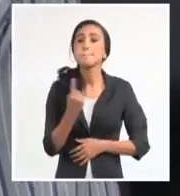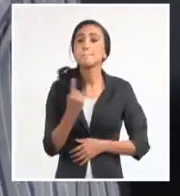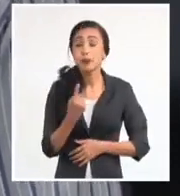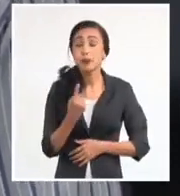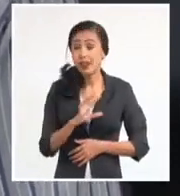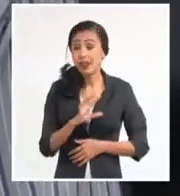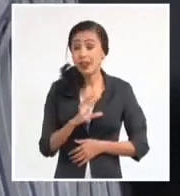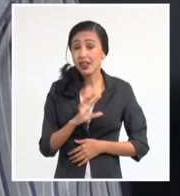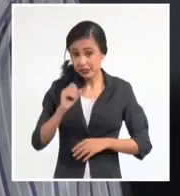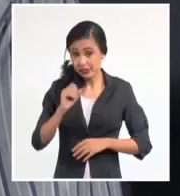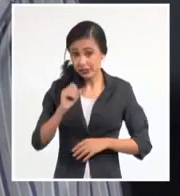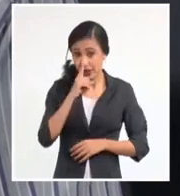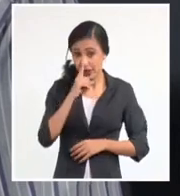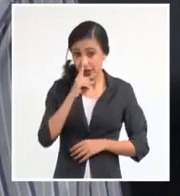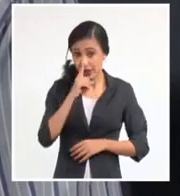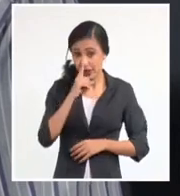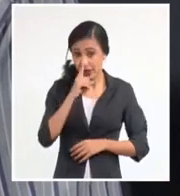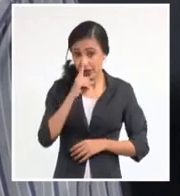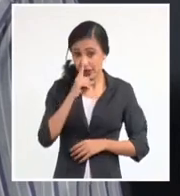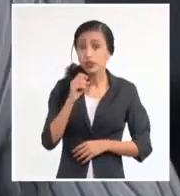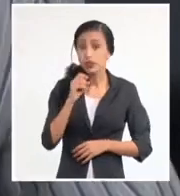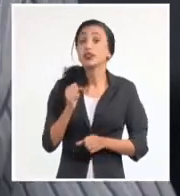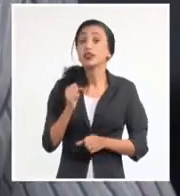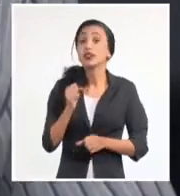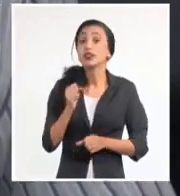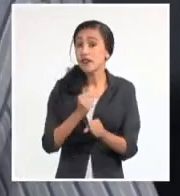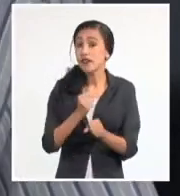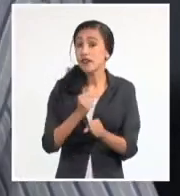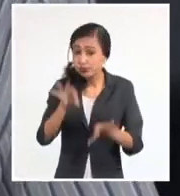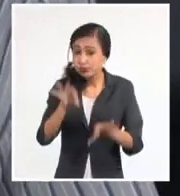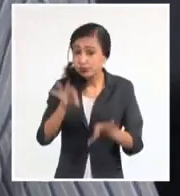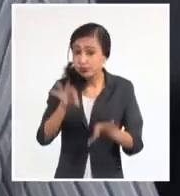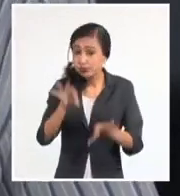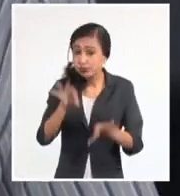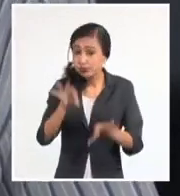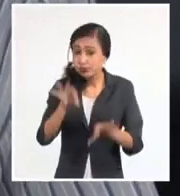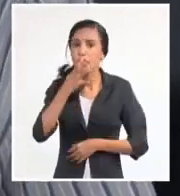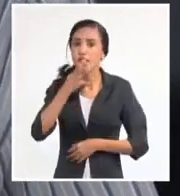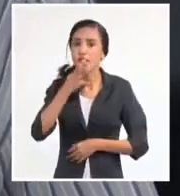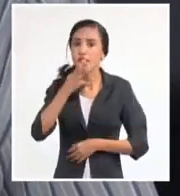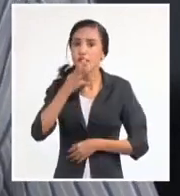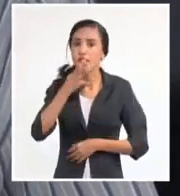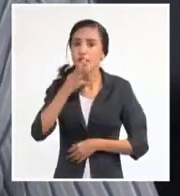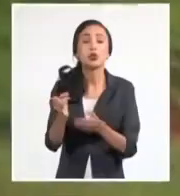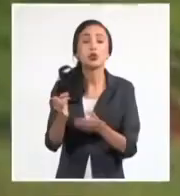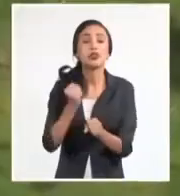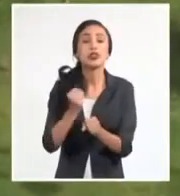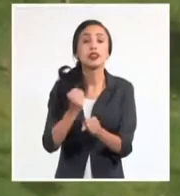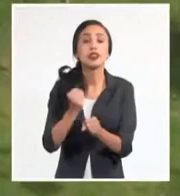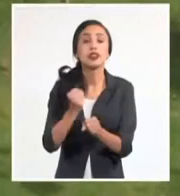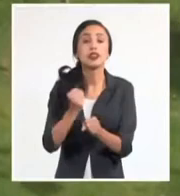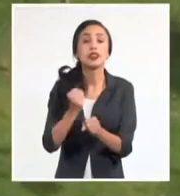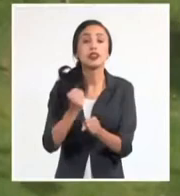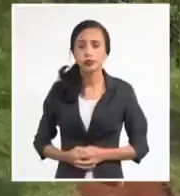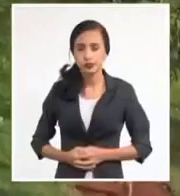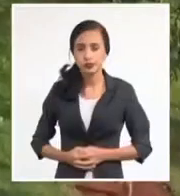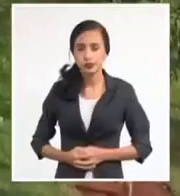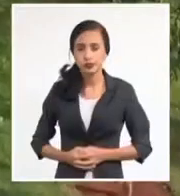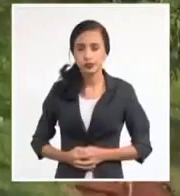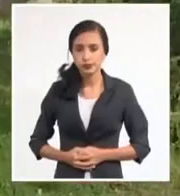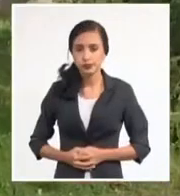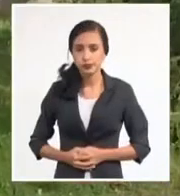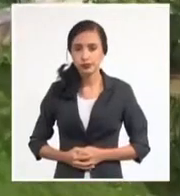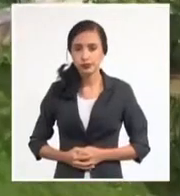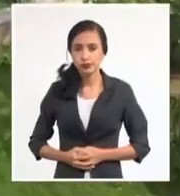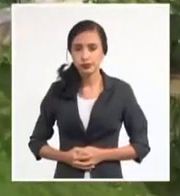terminada de las obras escogidas del comandante en jefe y seguir trabajando en sus obras completas. Al centro